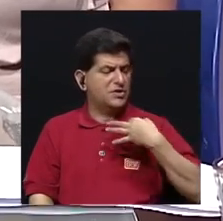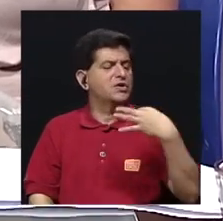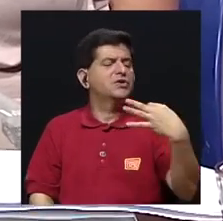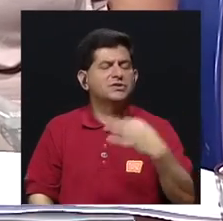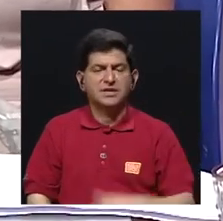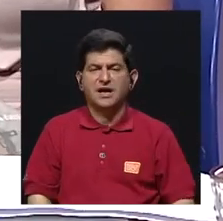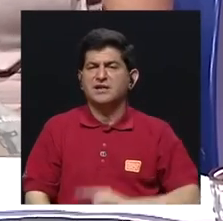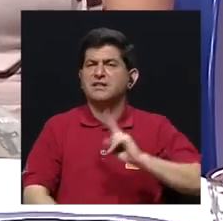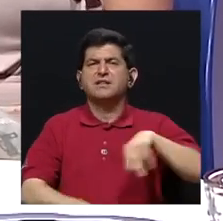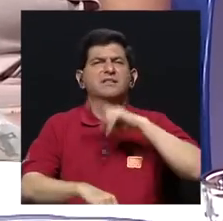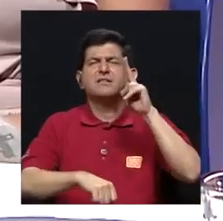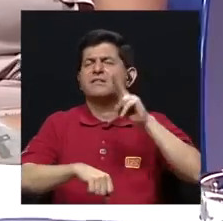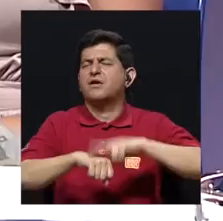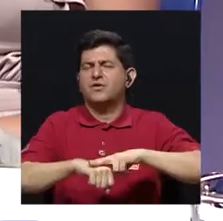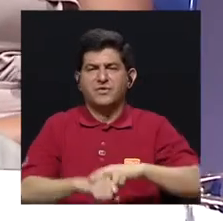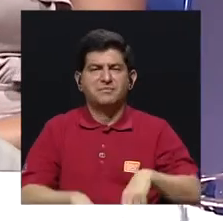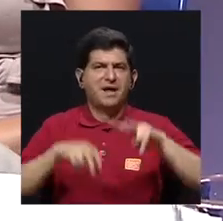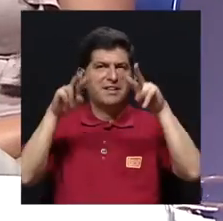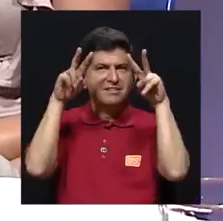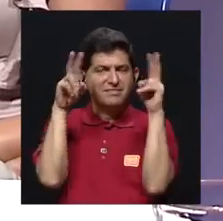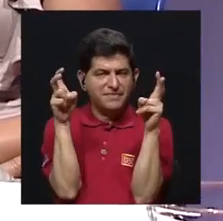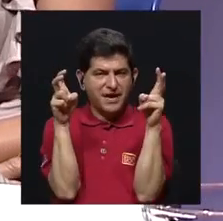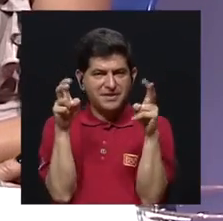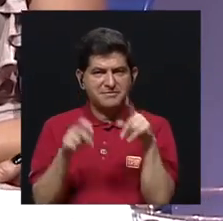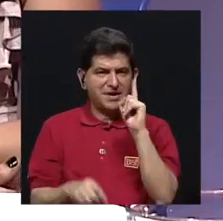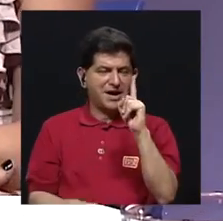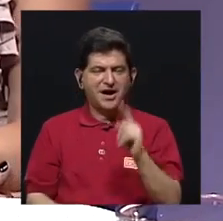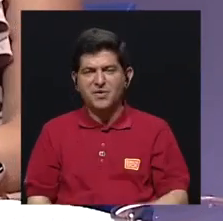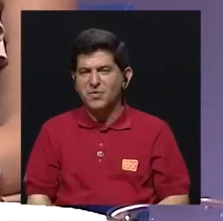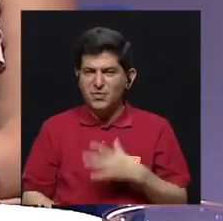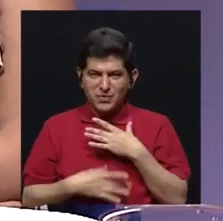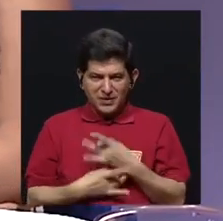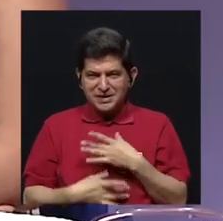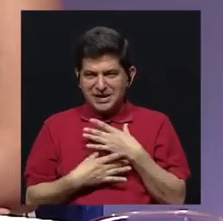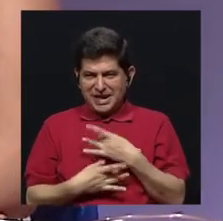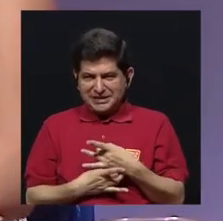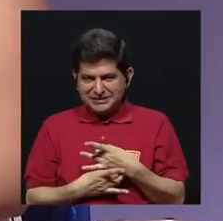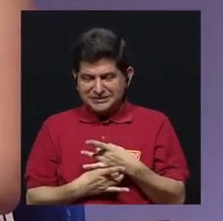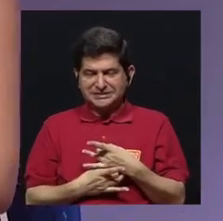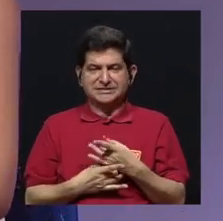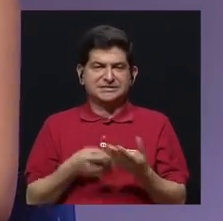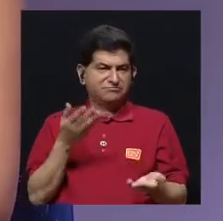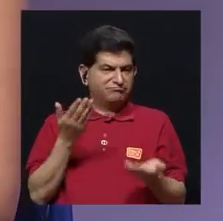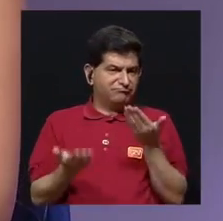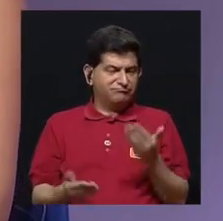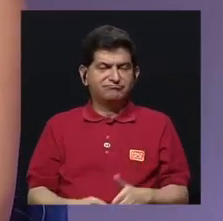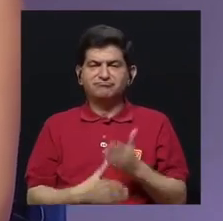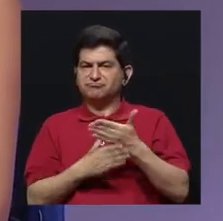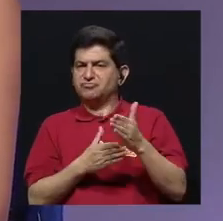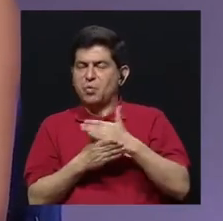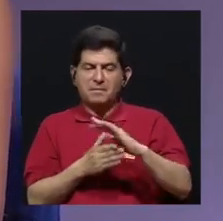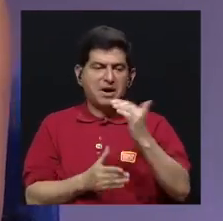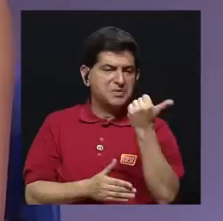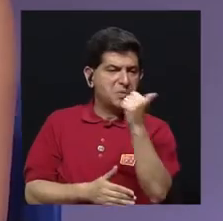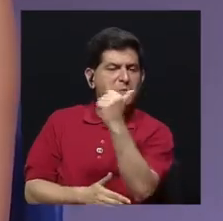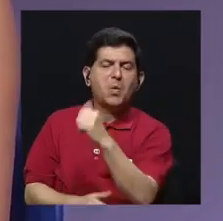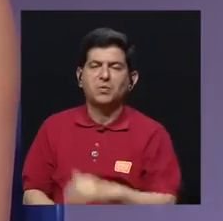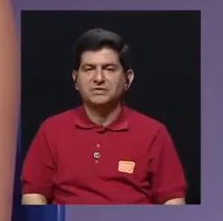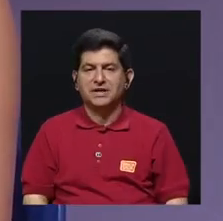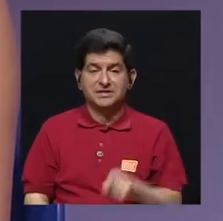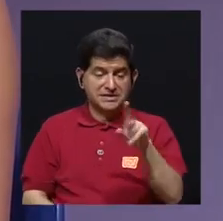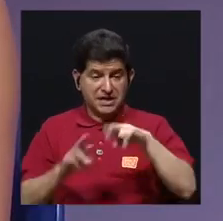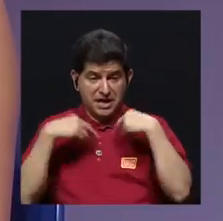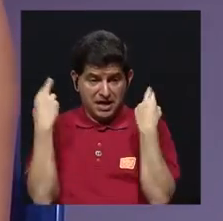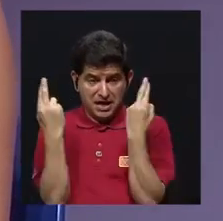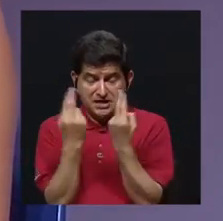moviendo o que le causa cierto interés, lo comparte con las demás, entonces en esta reunión lo discutimos. Hay ciertos temas que